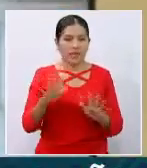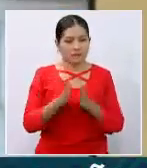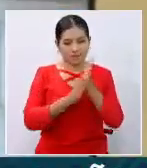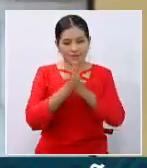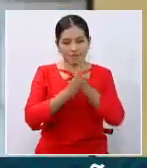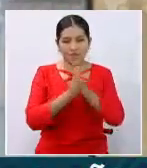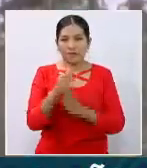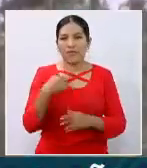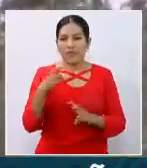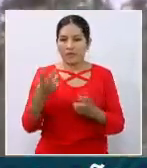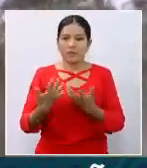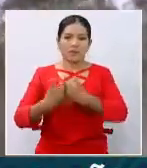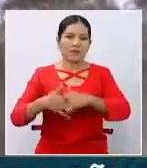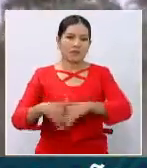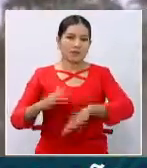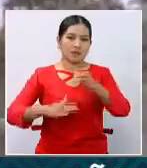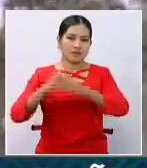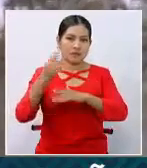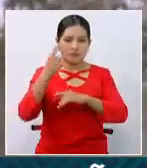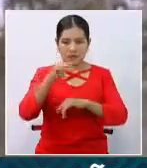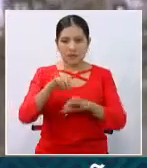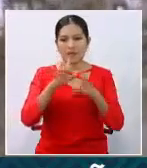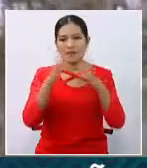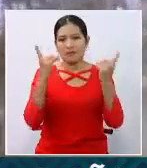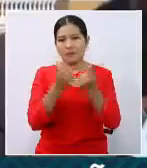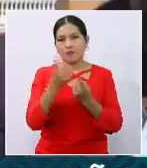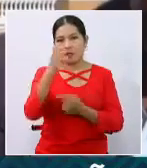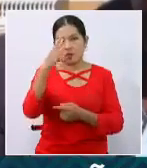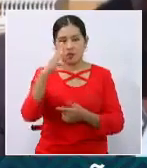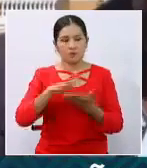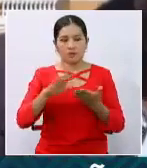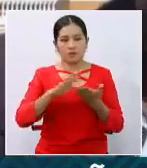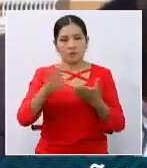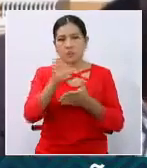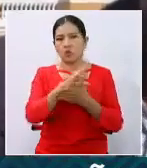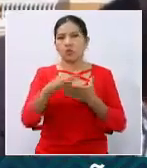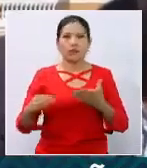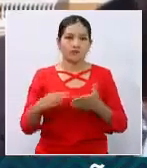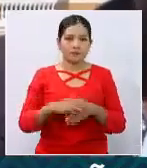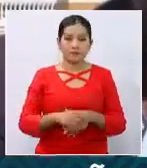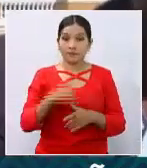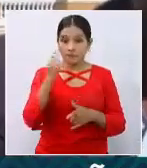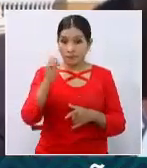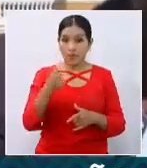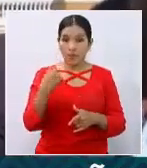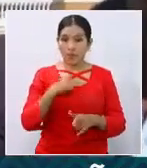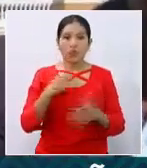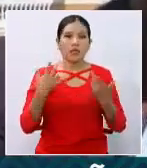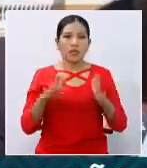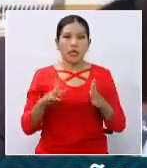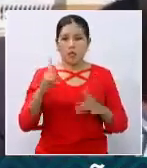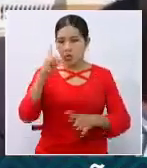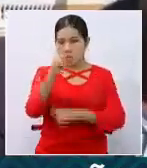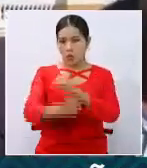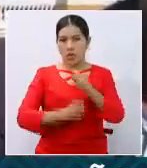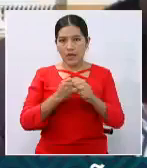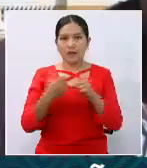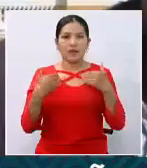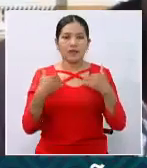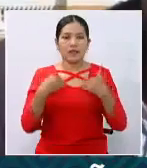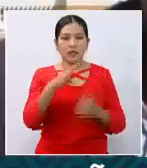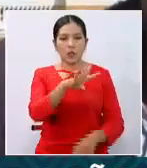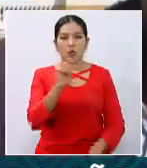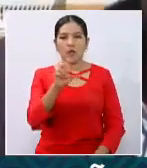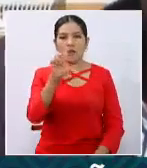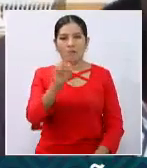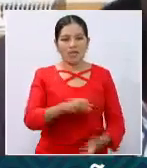17 plantas que se construyen en el departamento de chuquisaca nosotros tenemos alrededor anual 420 toneladas